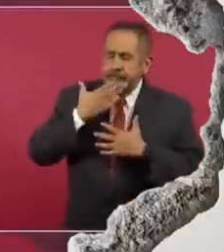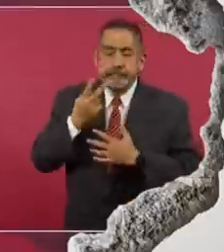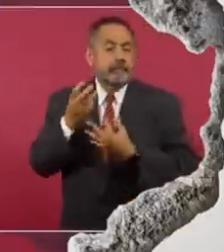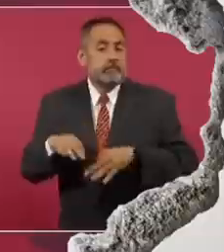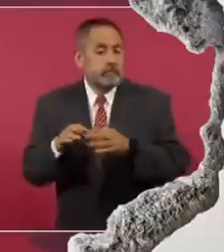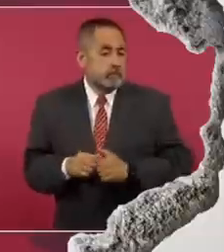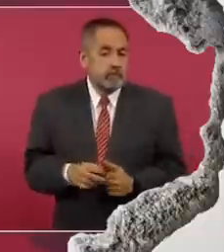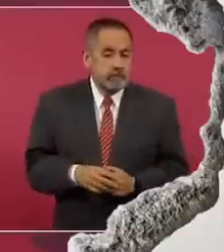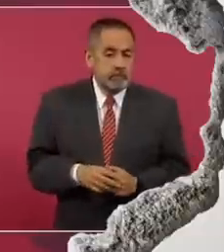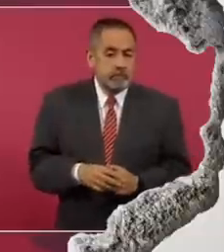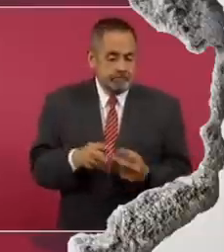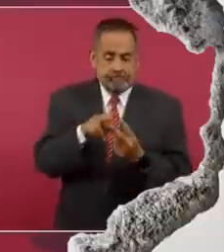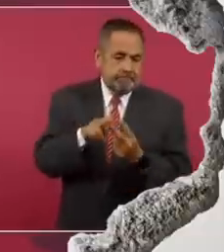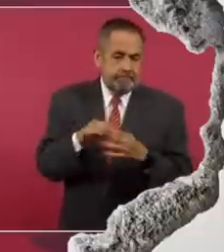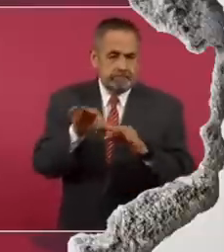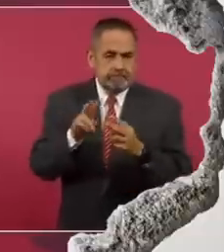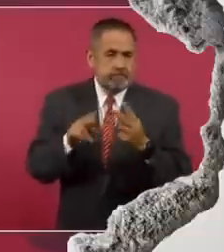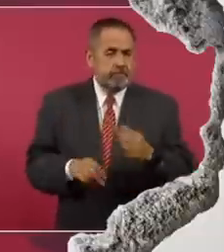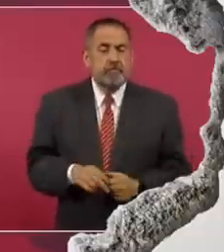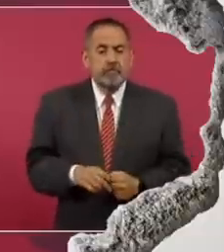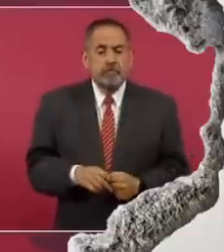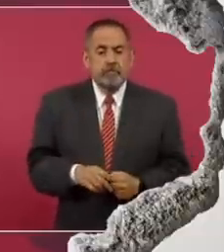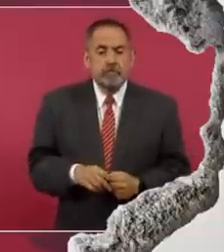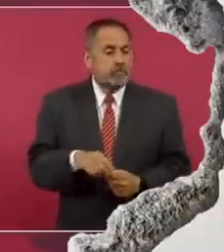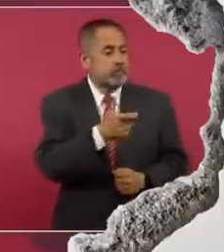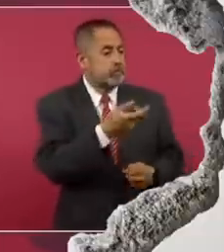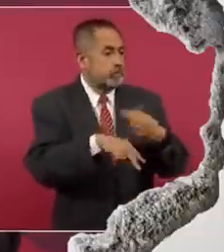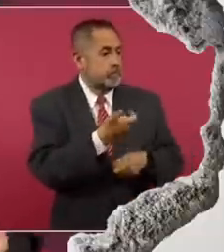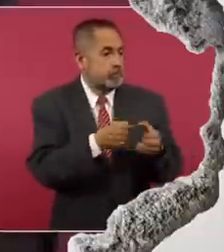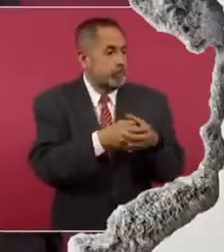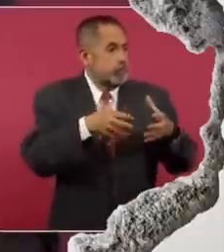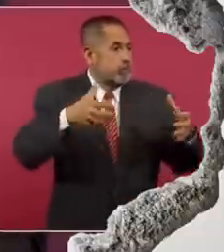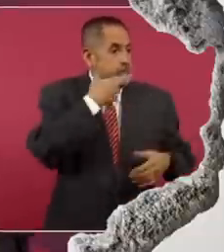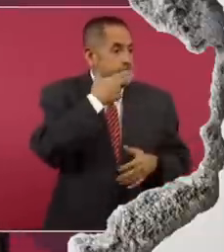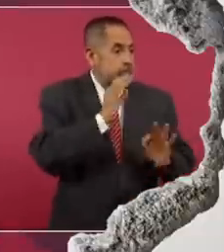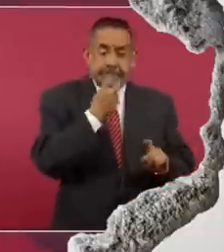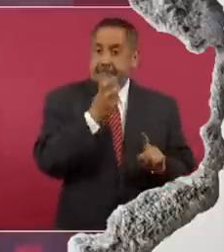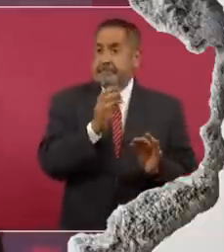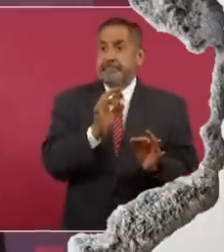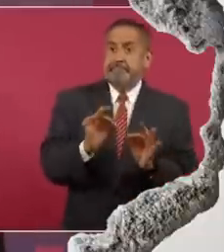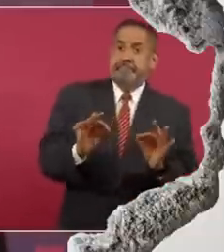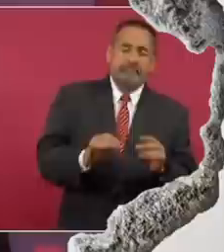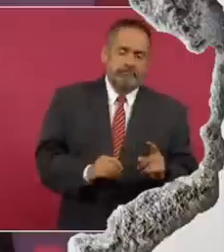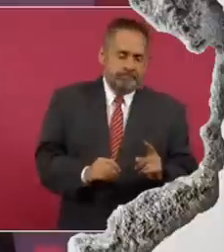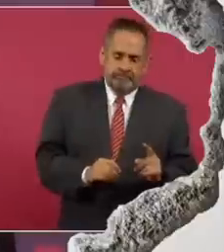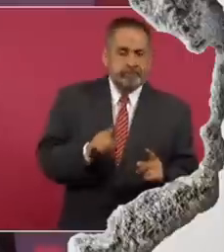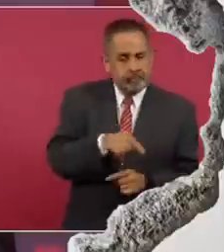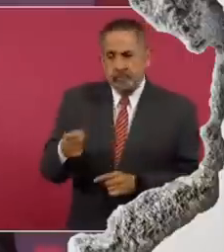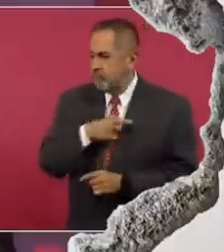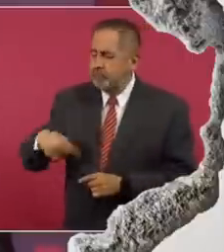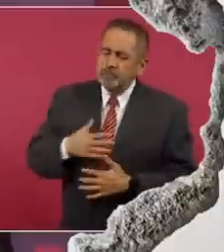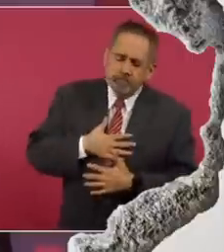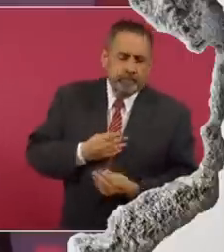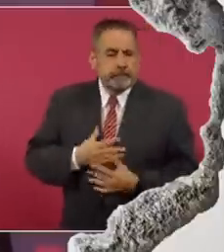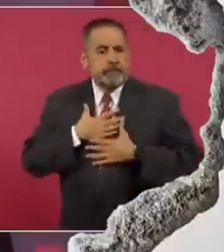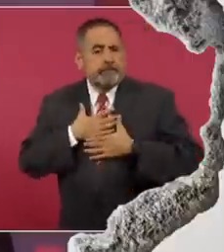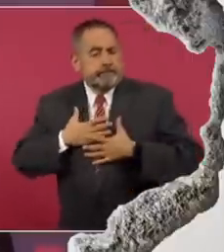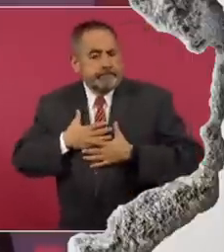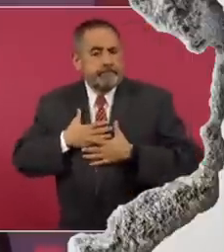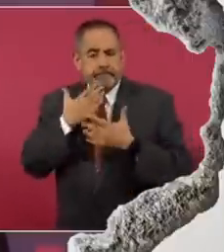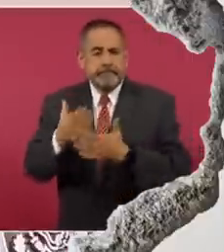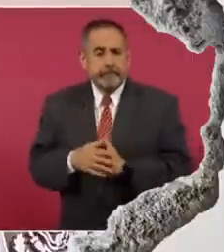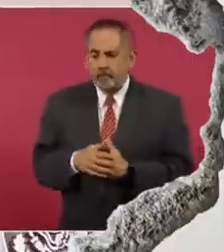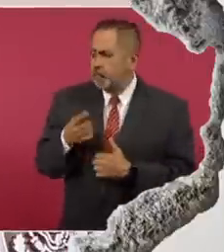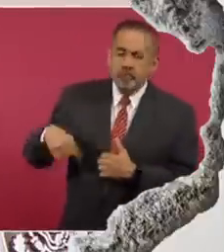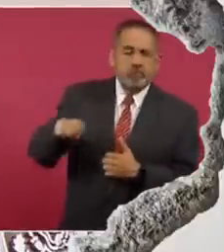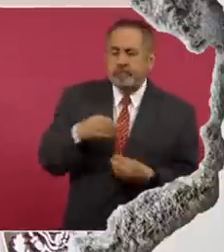Entonces, son las dos cosas. No es el mero crecimiento sin el bienestar, sin